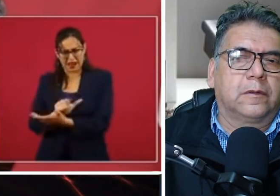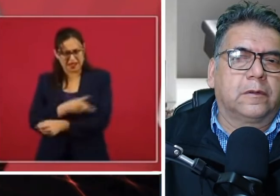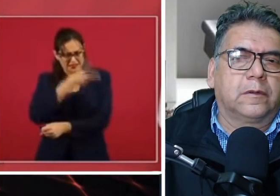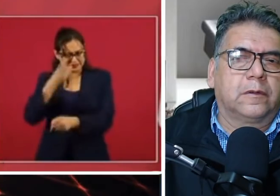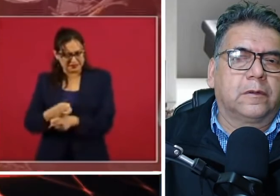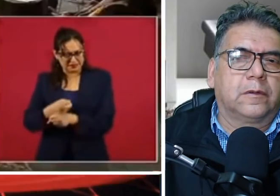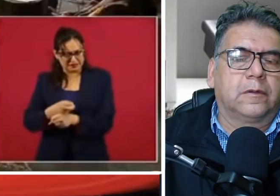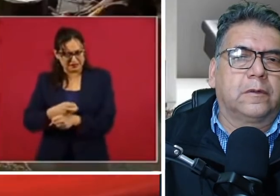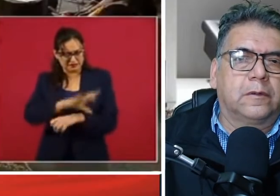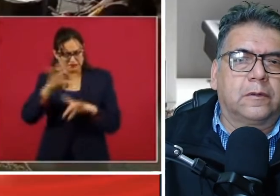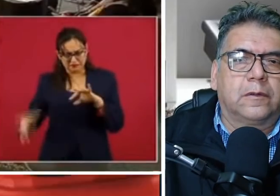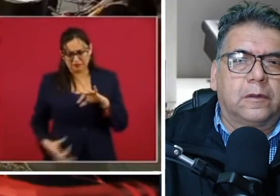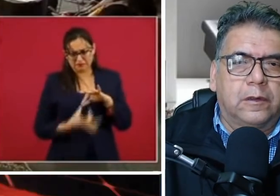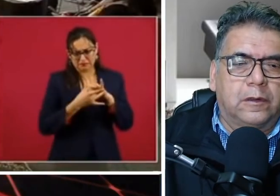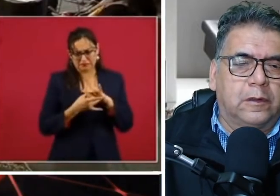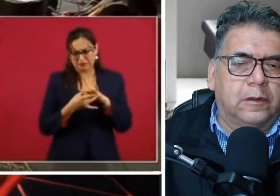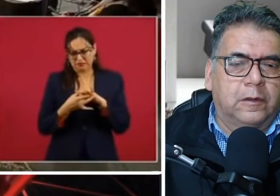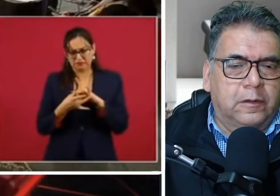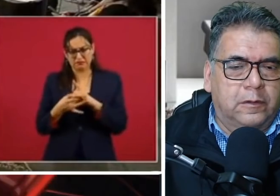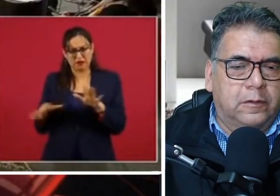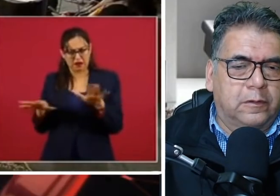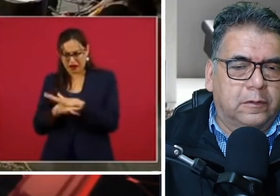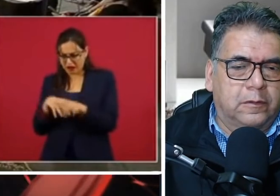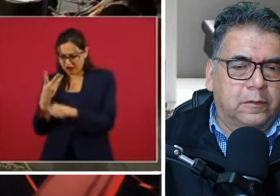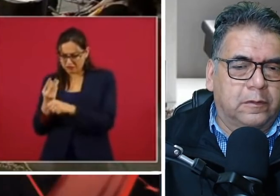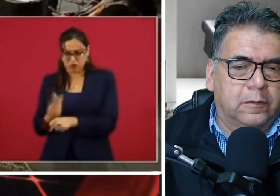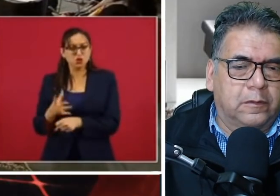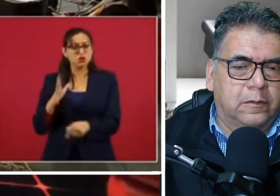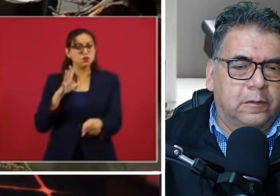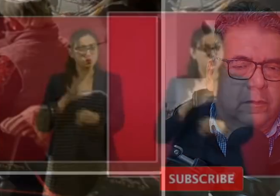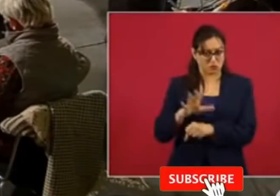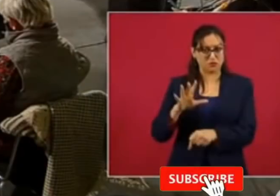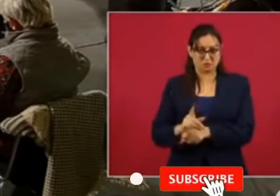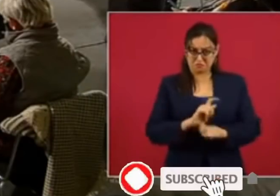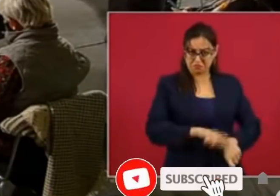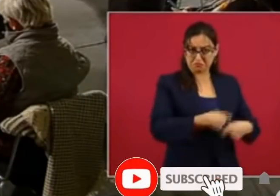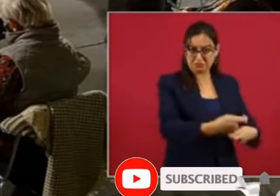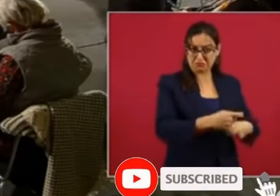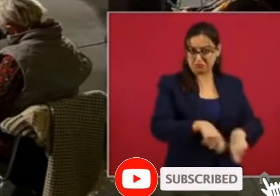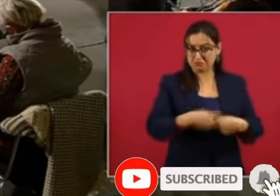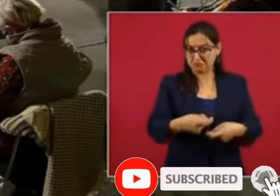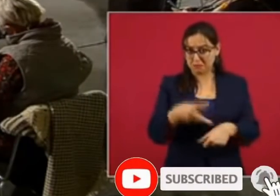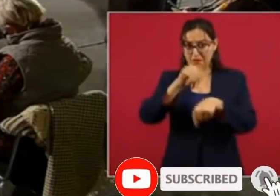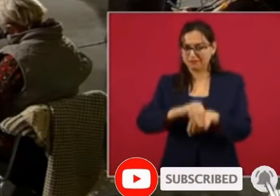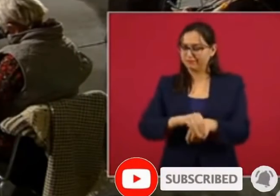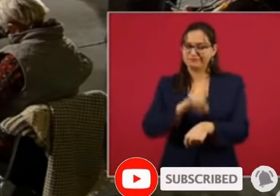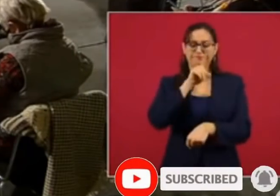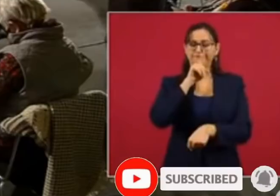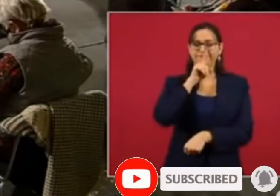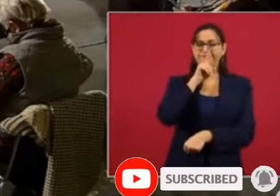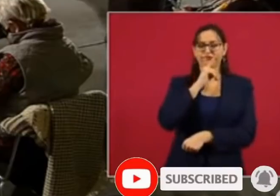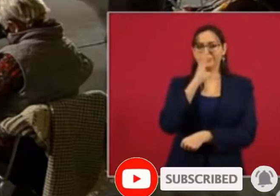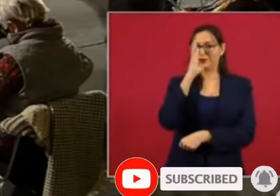no era suficiente para empezar a entregar permisos,